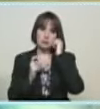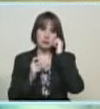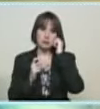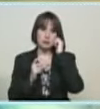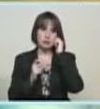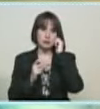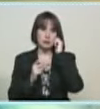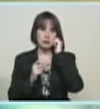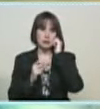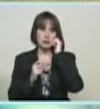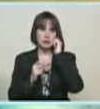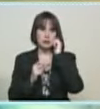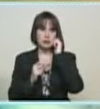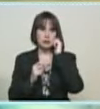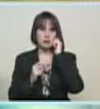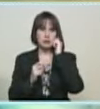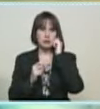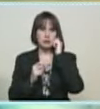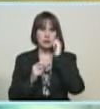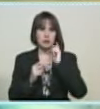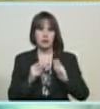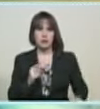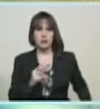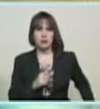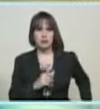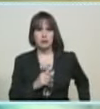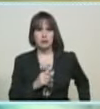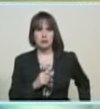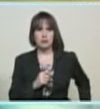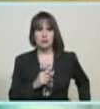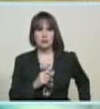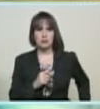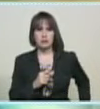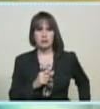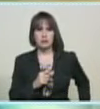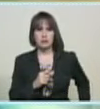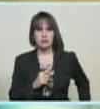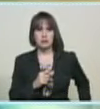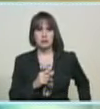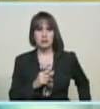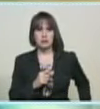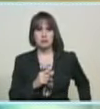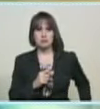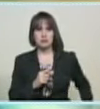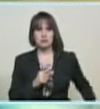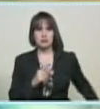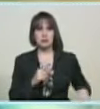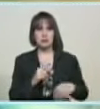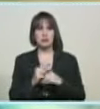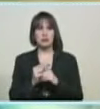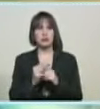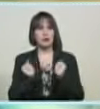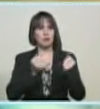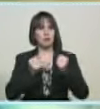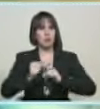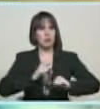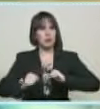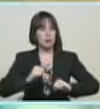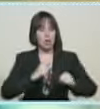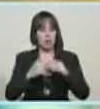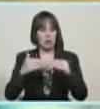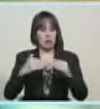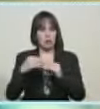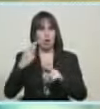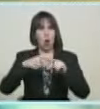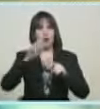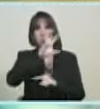mínimo lo moveremos todo de acuerdo al índice de inflación real y al movimiento de la divisa